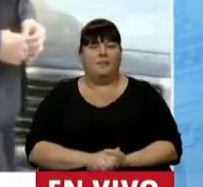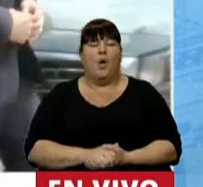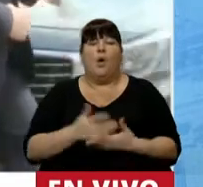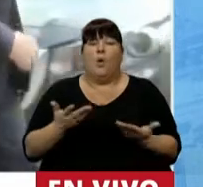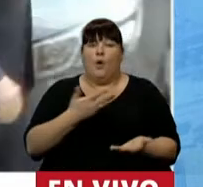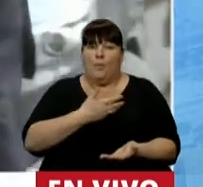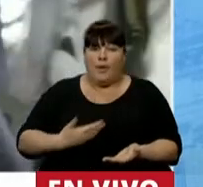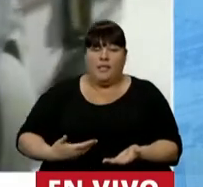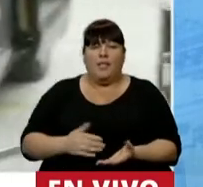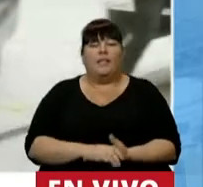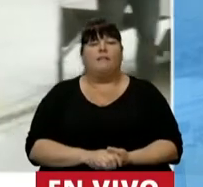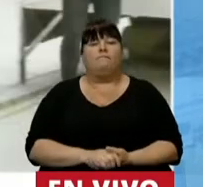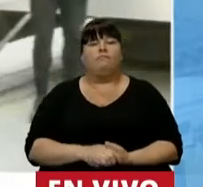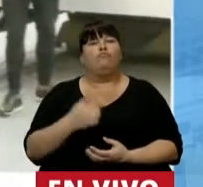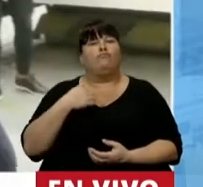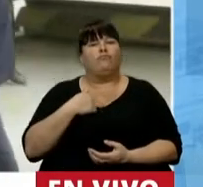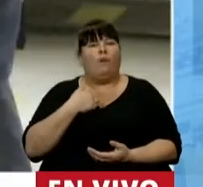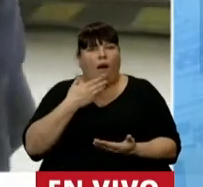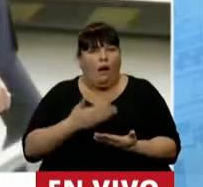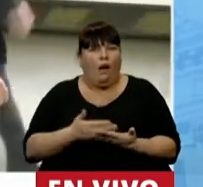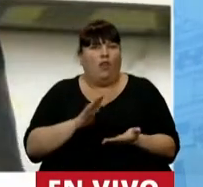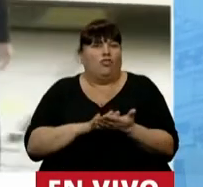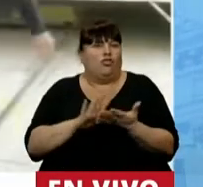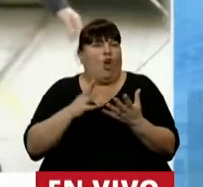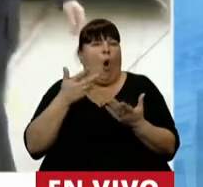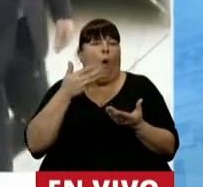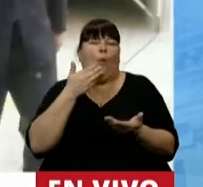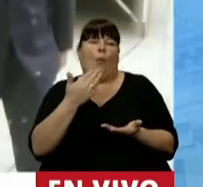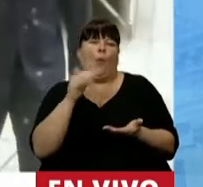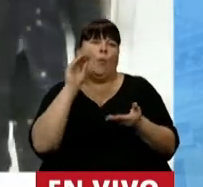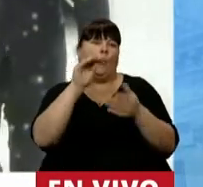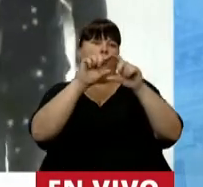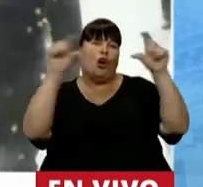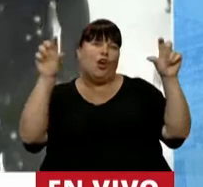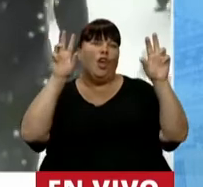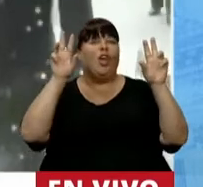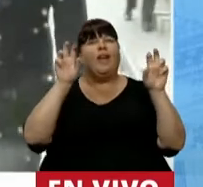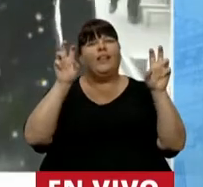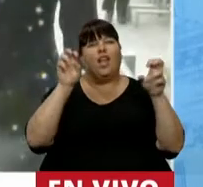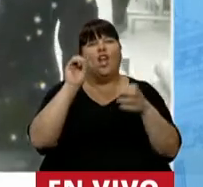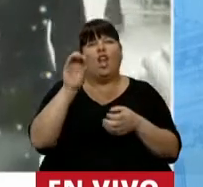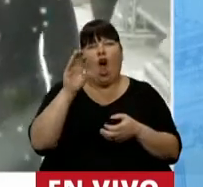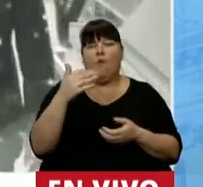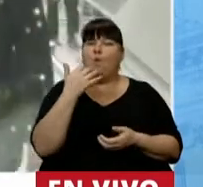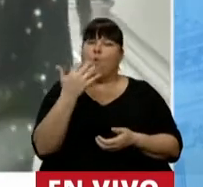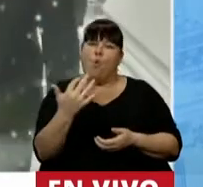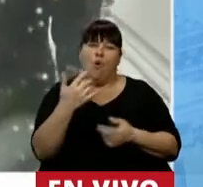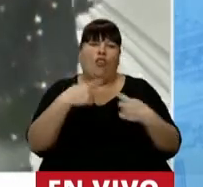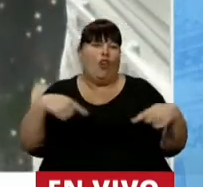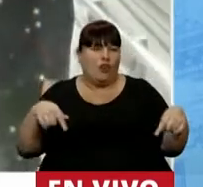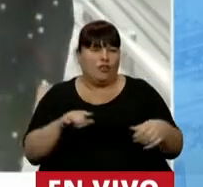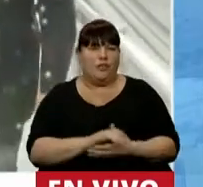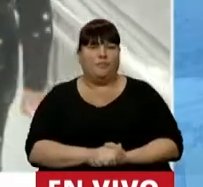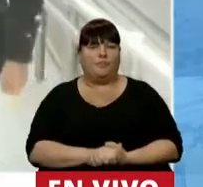Bueno, presidente, yo estoy azorada del glamour que le pone el oficialismo al nombre, con los nombres a las